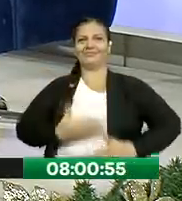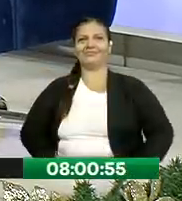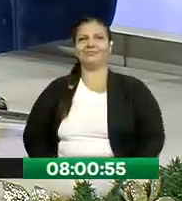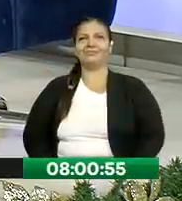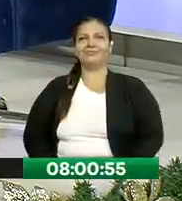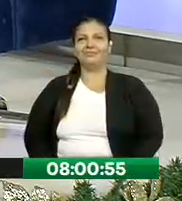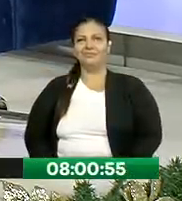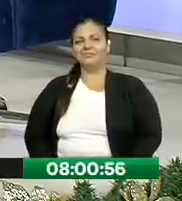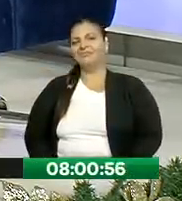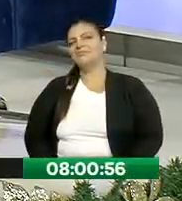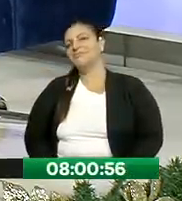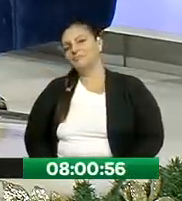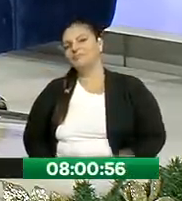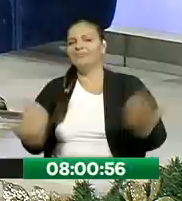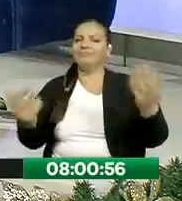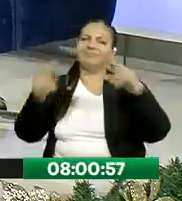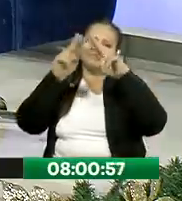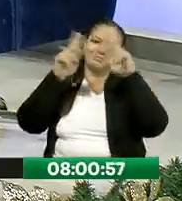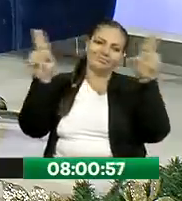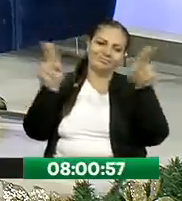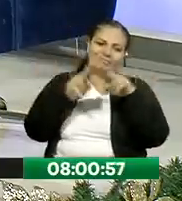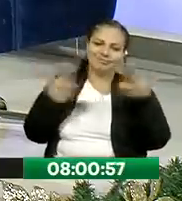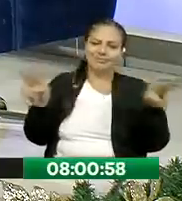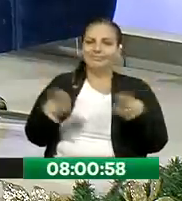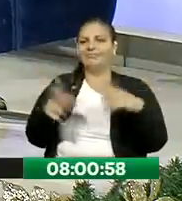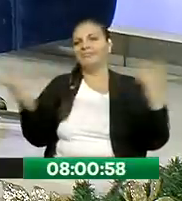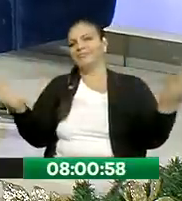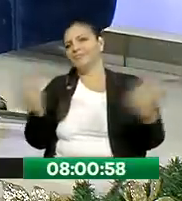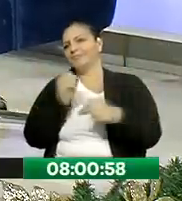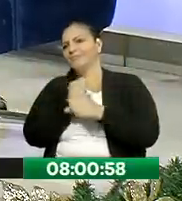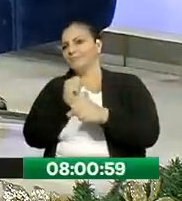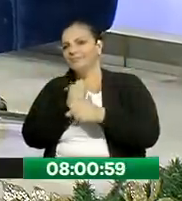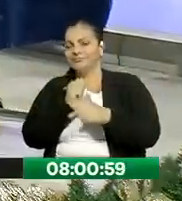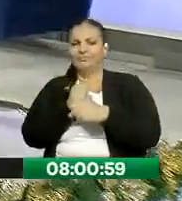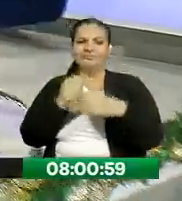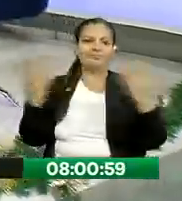en las reuniones de Navidad, oficinas y demás, así que... No coma mucho. Eso, tranquila, ya, mi querida Luisa. Igual...